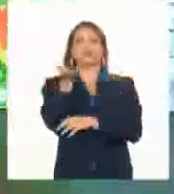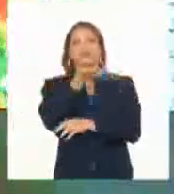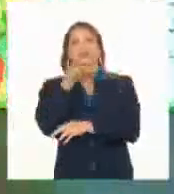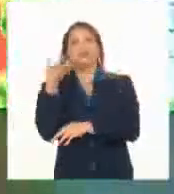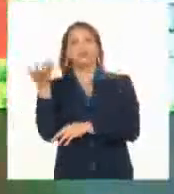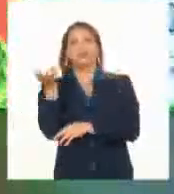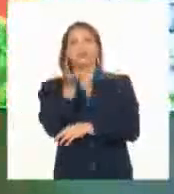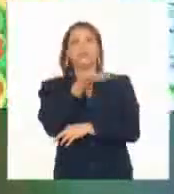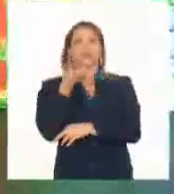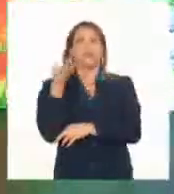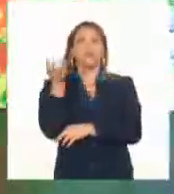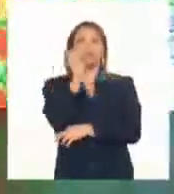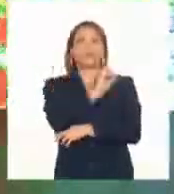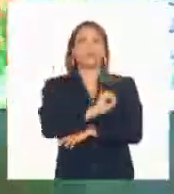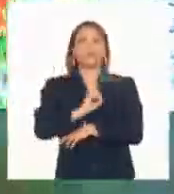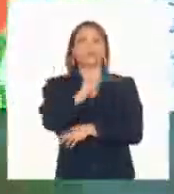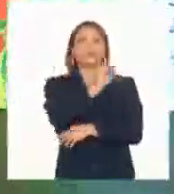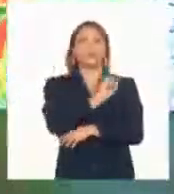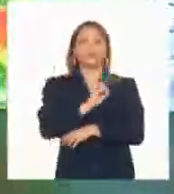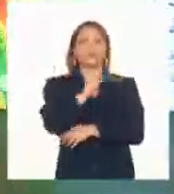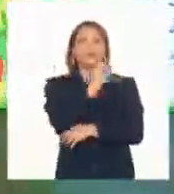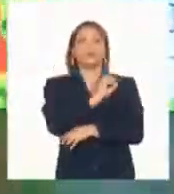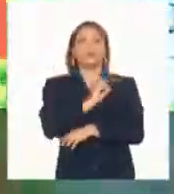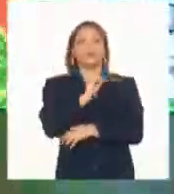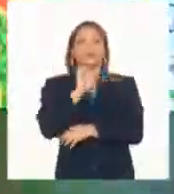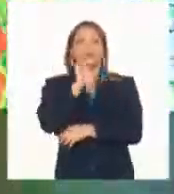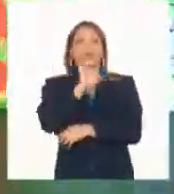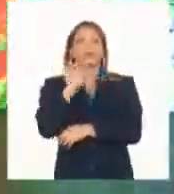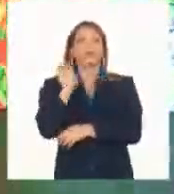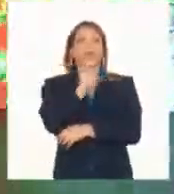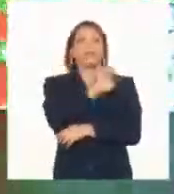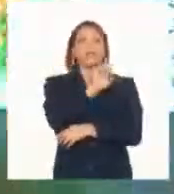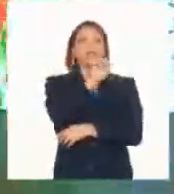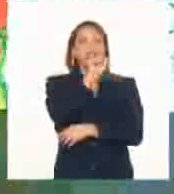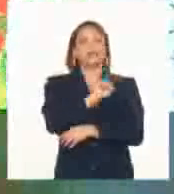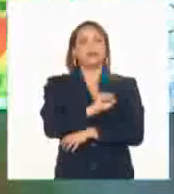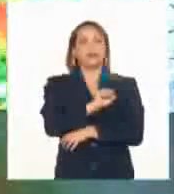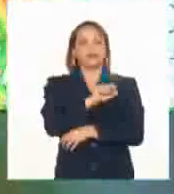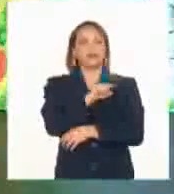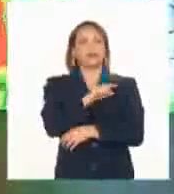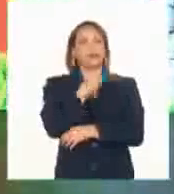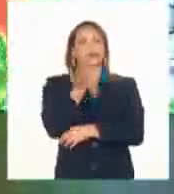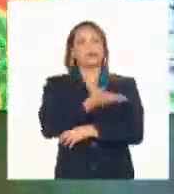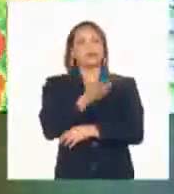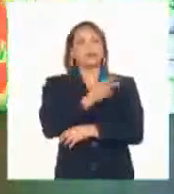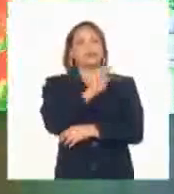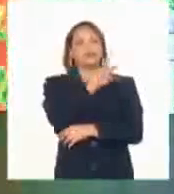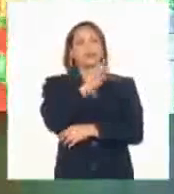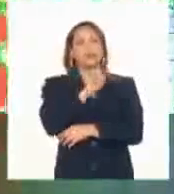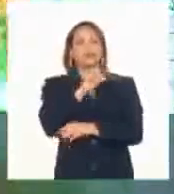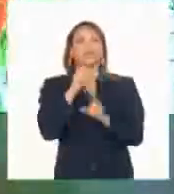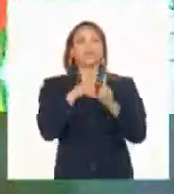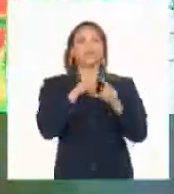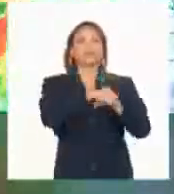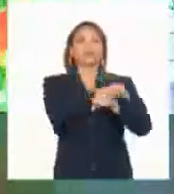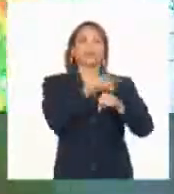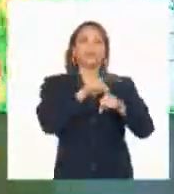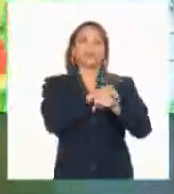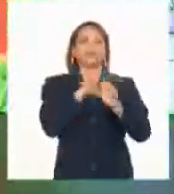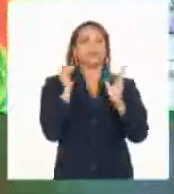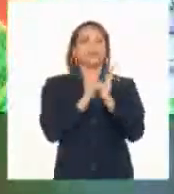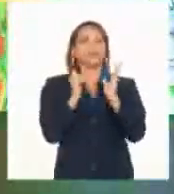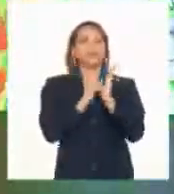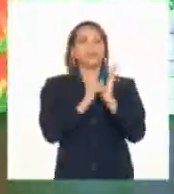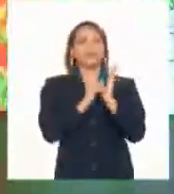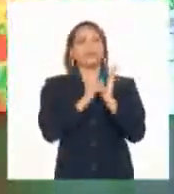en la parte oriental, del este al sudeste, con velocidades entre 15 y 30 kilómetros por hora, que en la tarde girarán